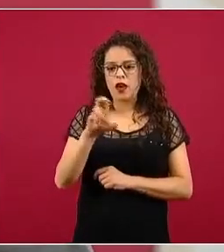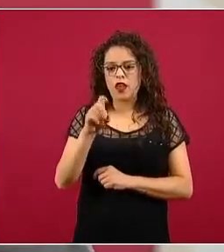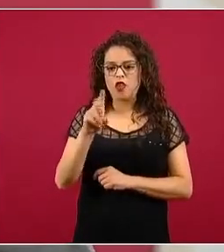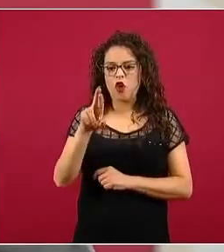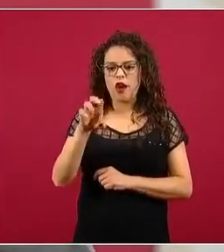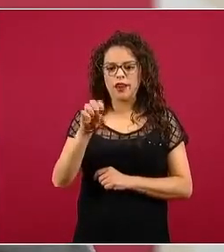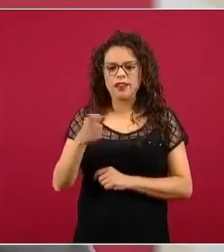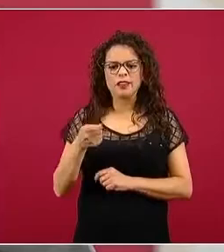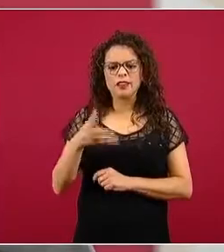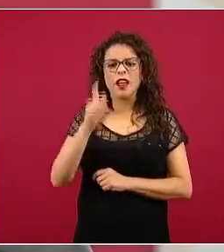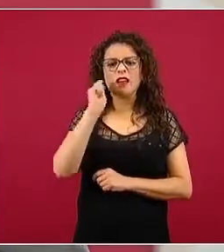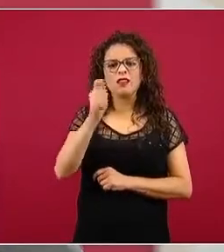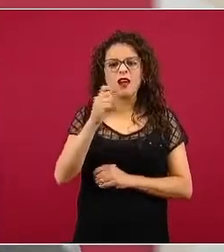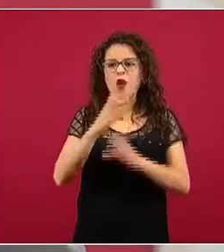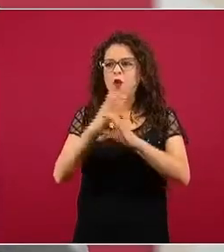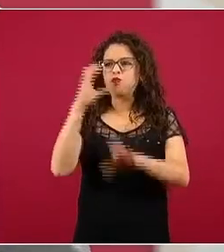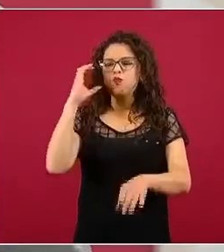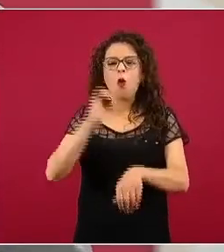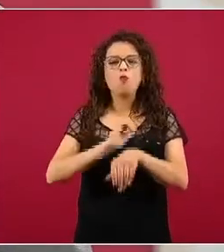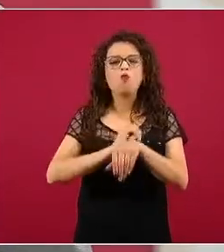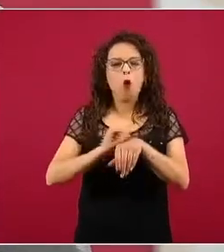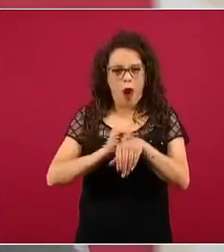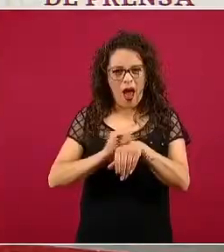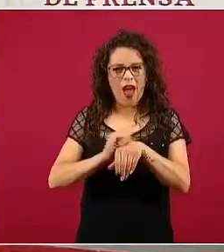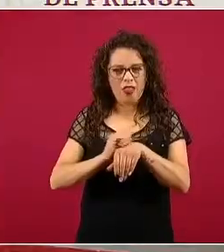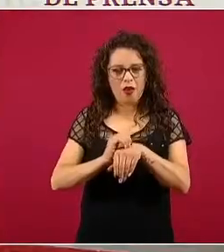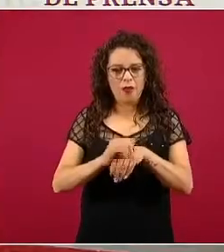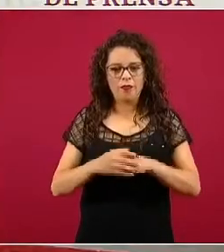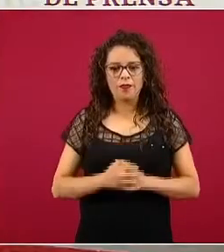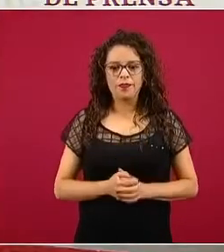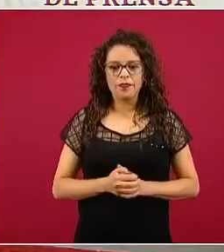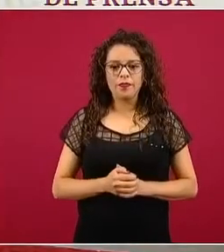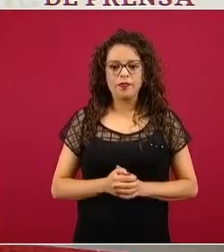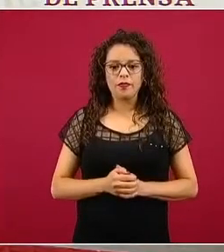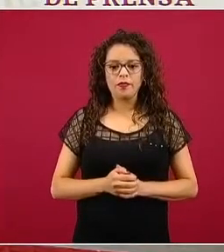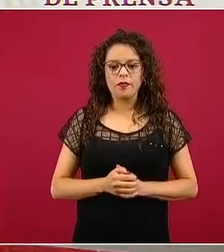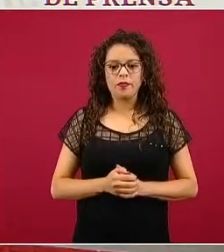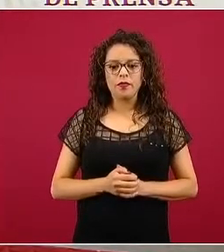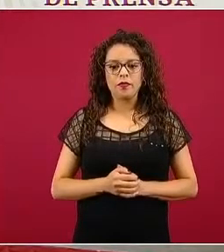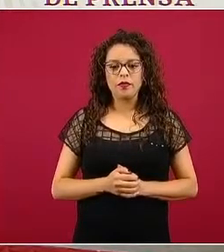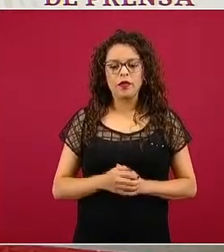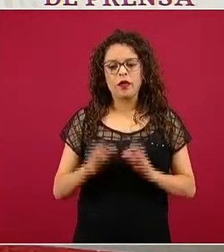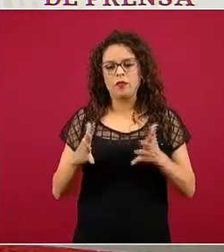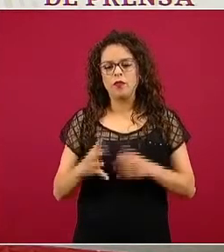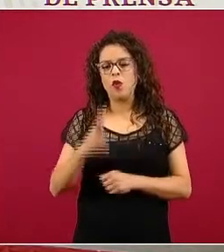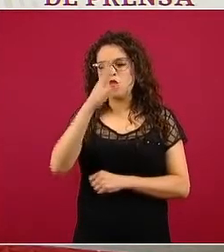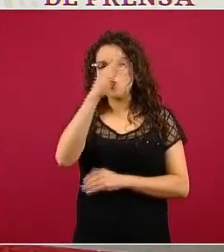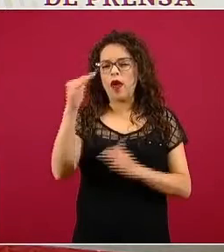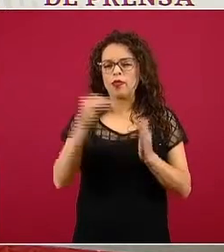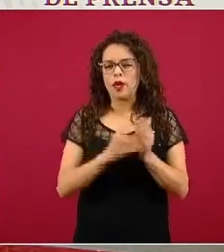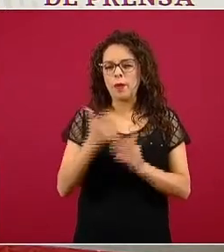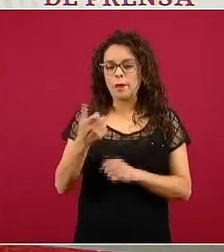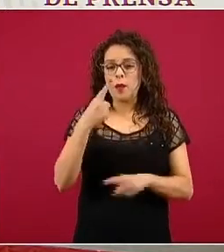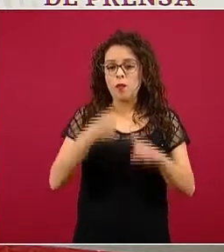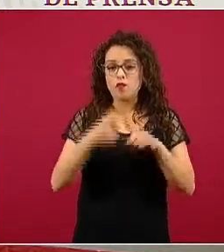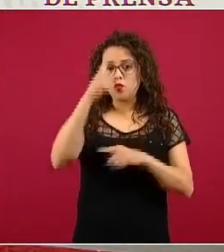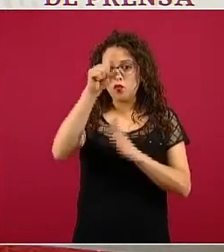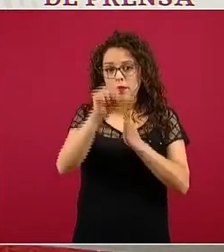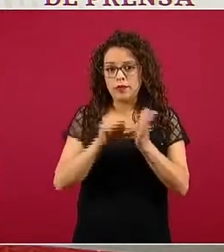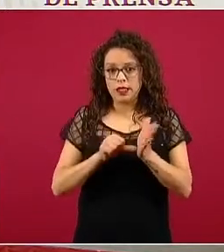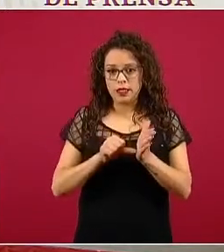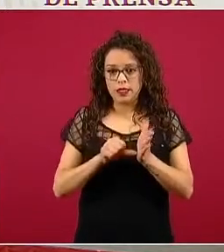autobuses morados. Para los autobuses más tradicionales, ese es el subsidio de 4,000 pesos al mes,